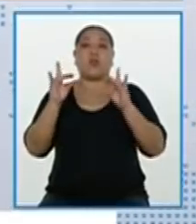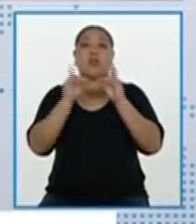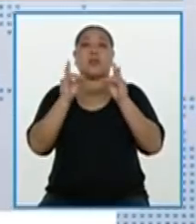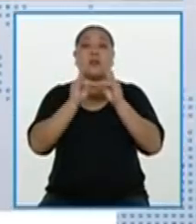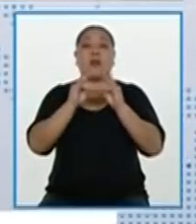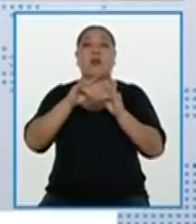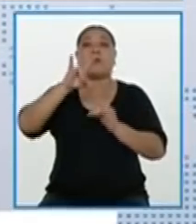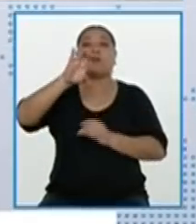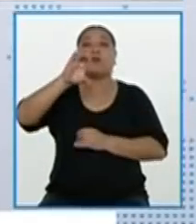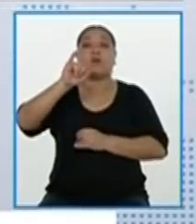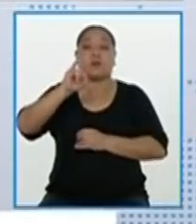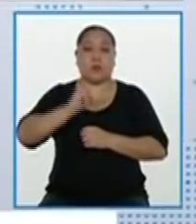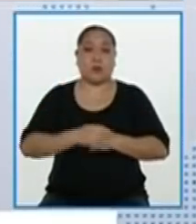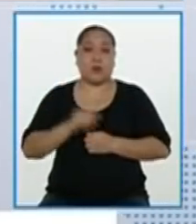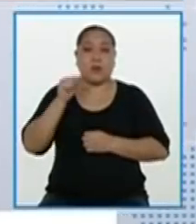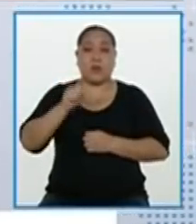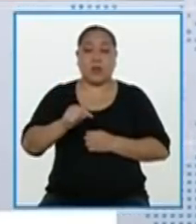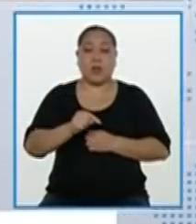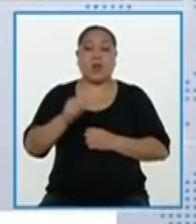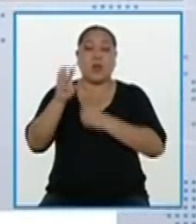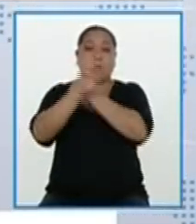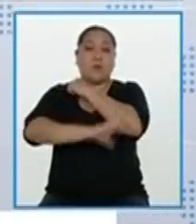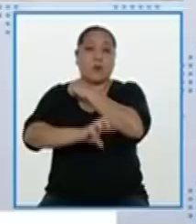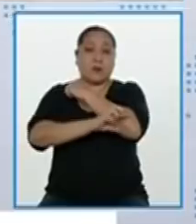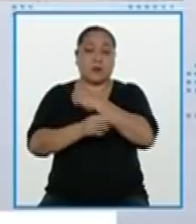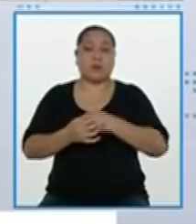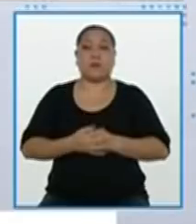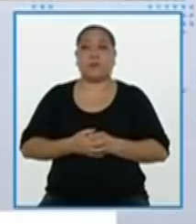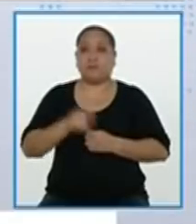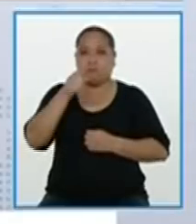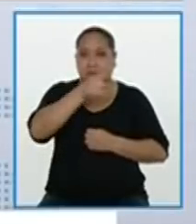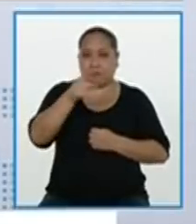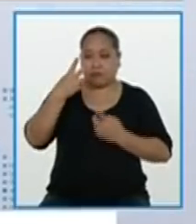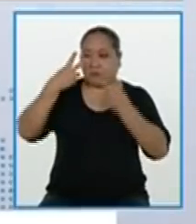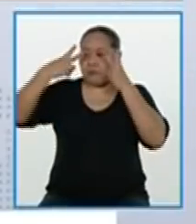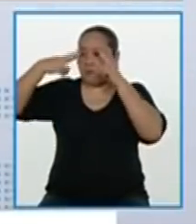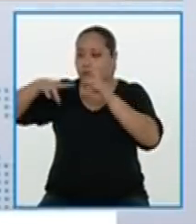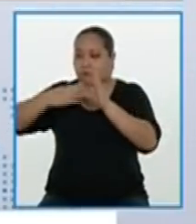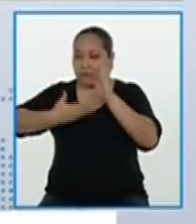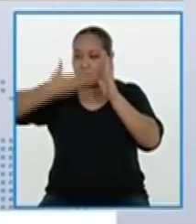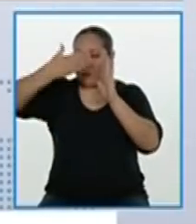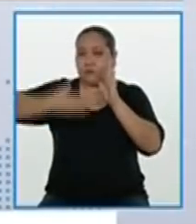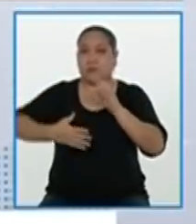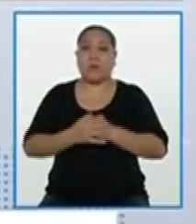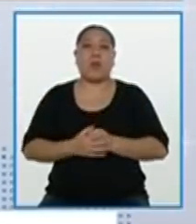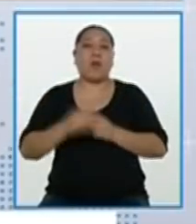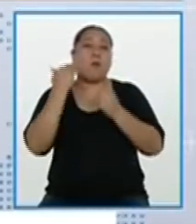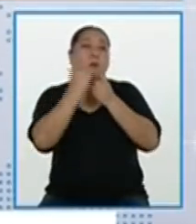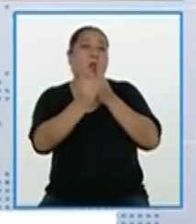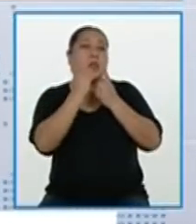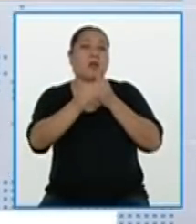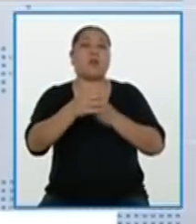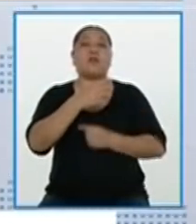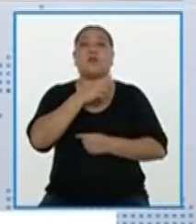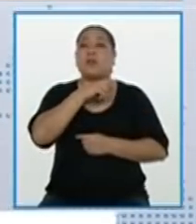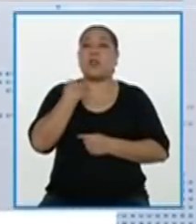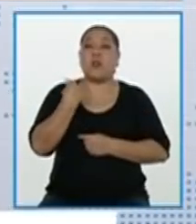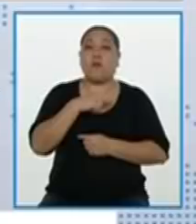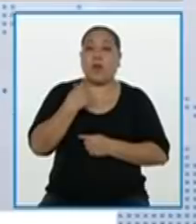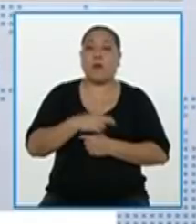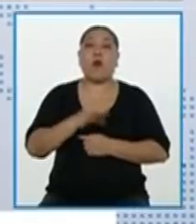más precisos todavía en las medidas en temas de regiones. Yo creería que sí, pero